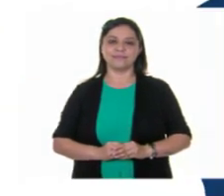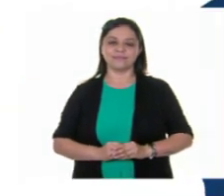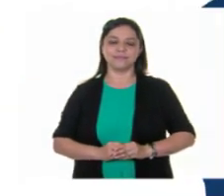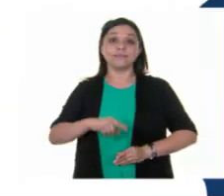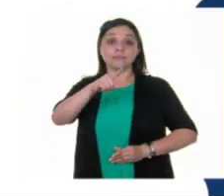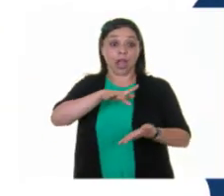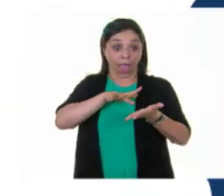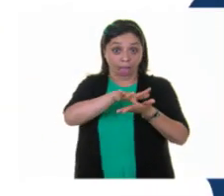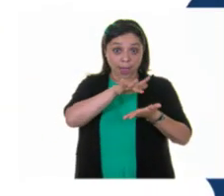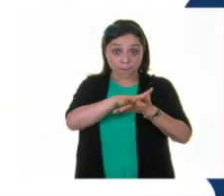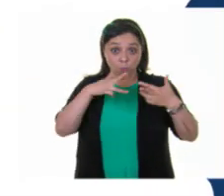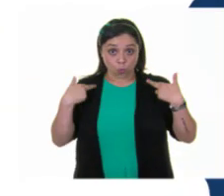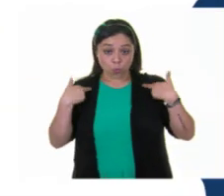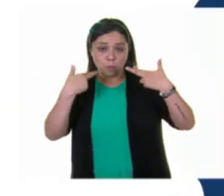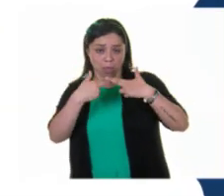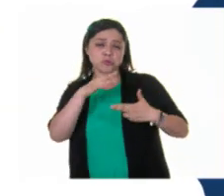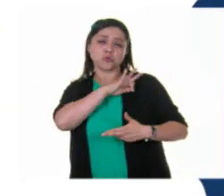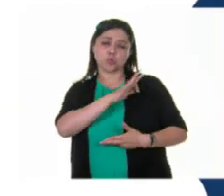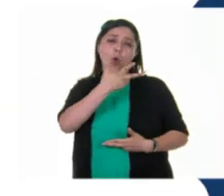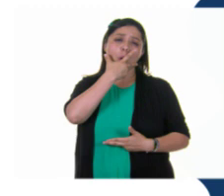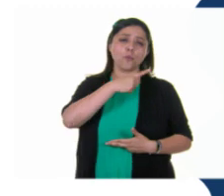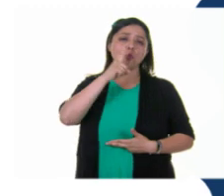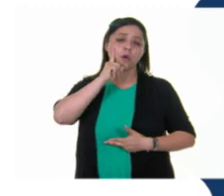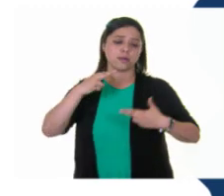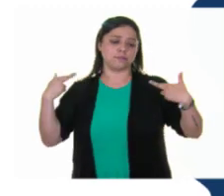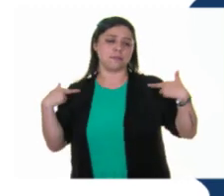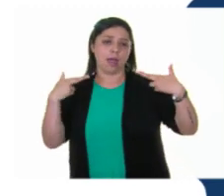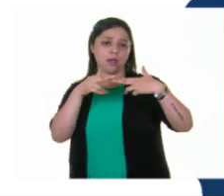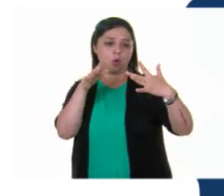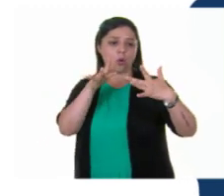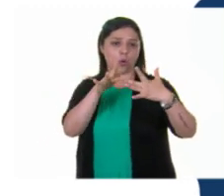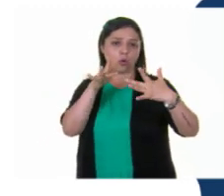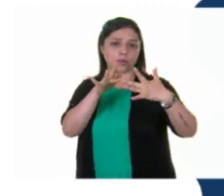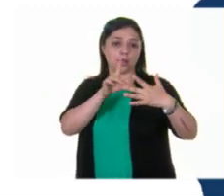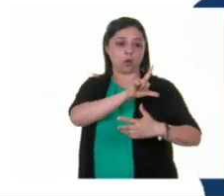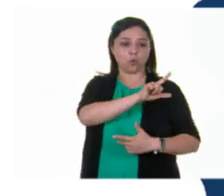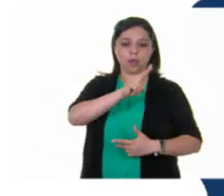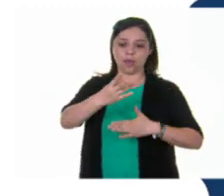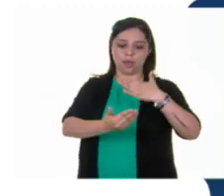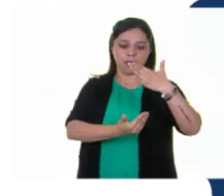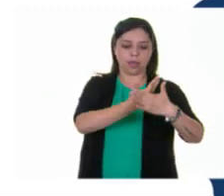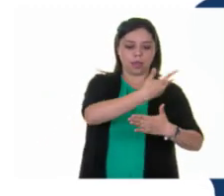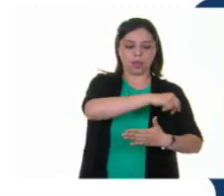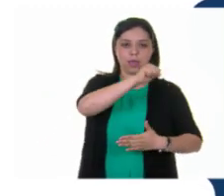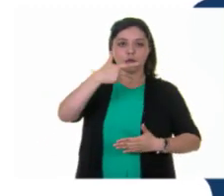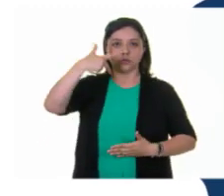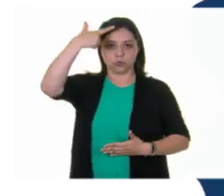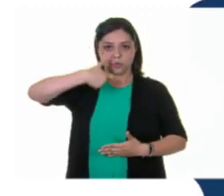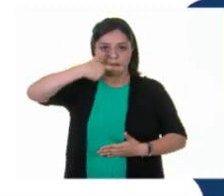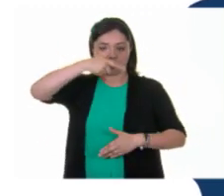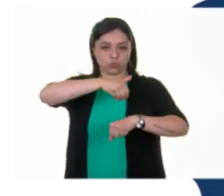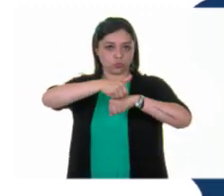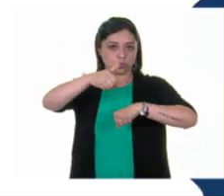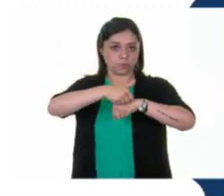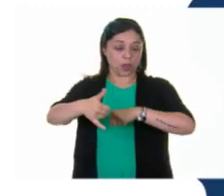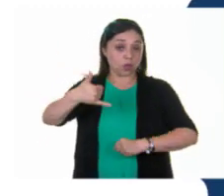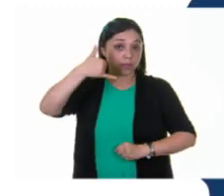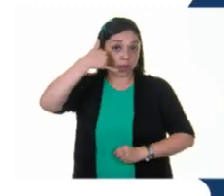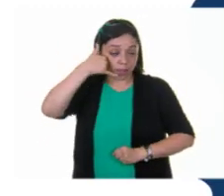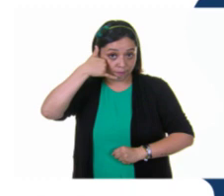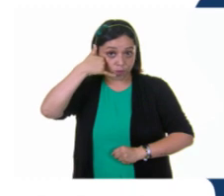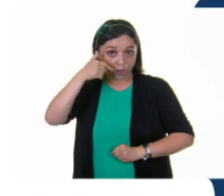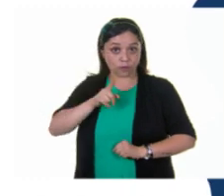Para apoyo pedagógico, hay maestras y maestros de lunes a viernes de 8 a 20 horas en el teléfono